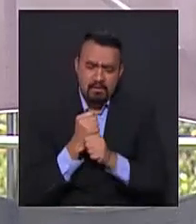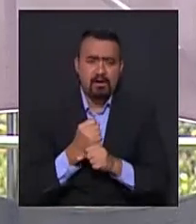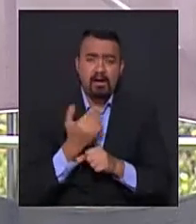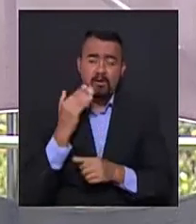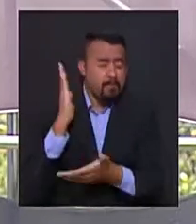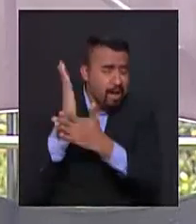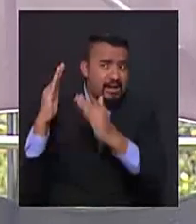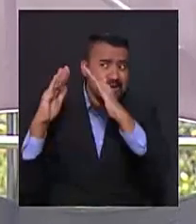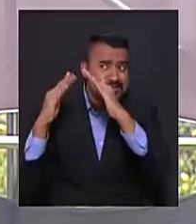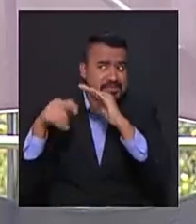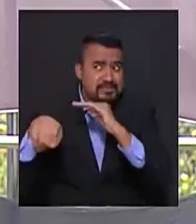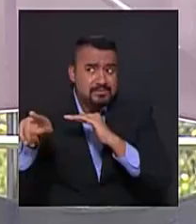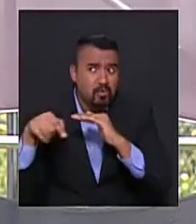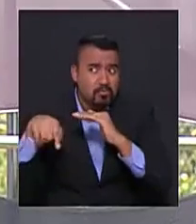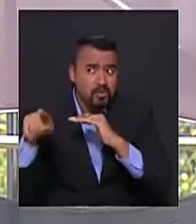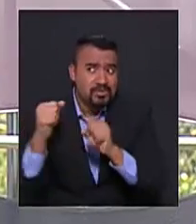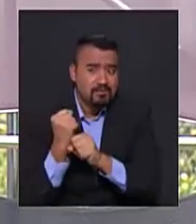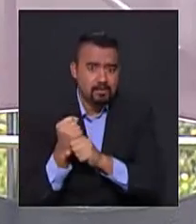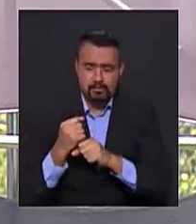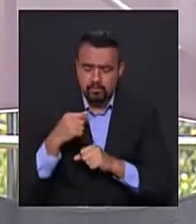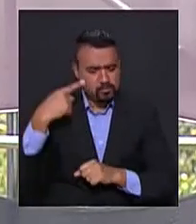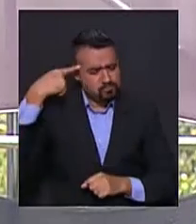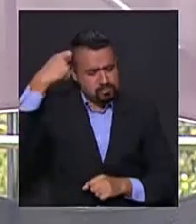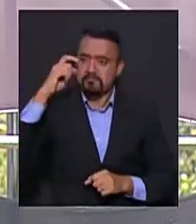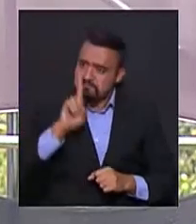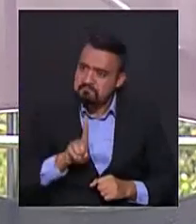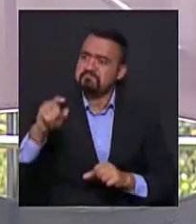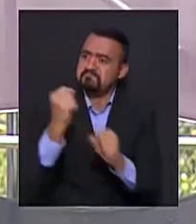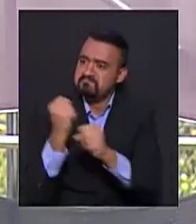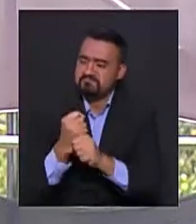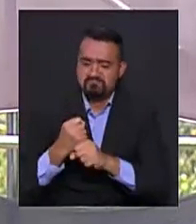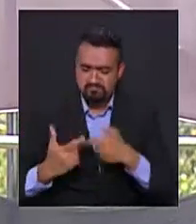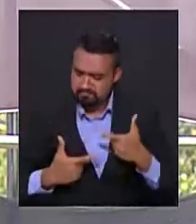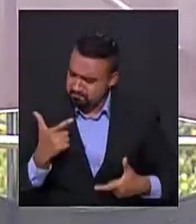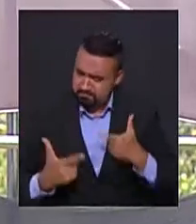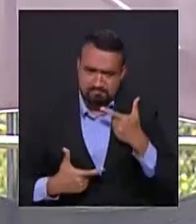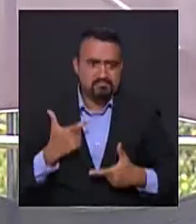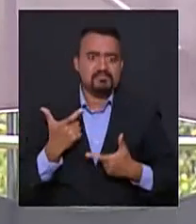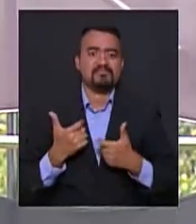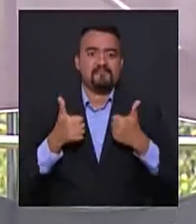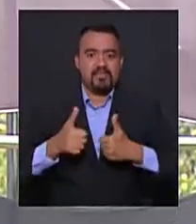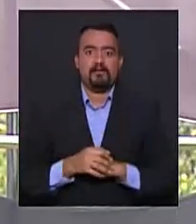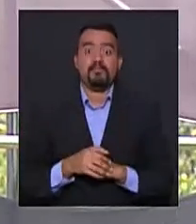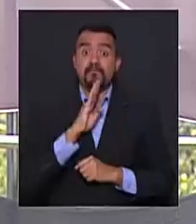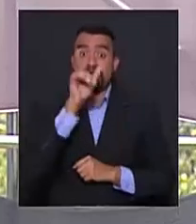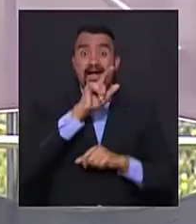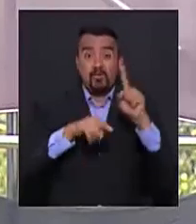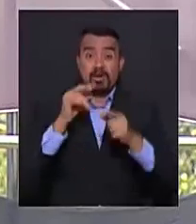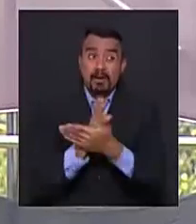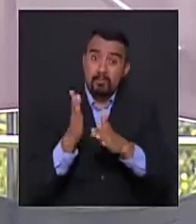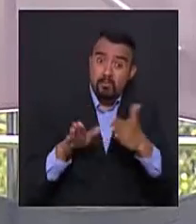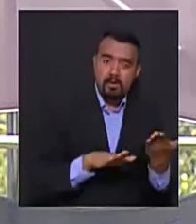de la incertidumbre y la tristeza. Es un día para reconocer el valor de los que se sacrificaron por sus principios